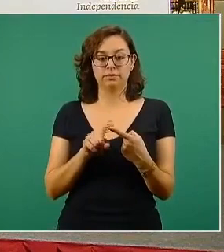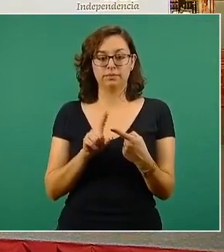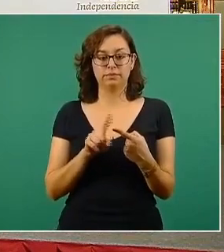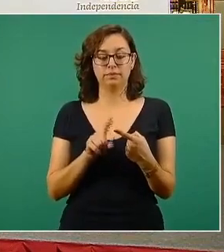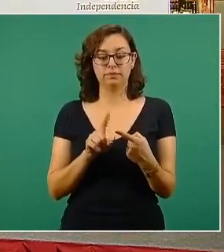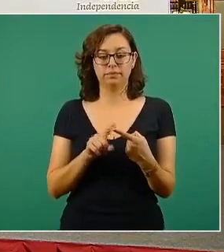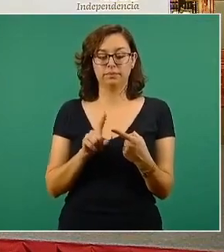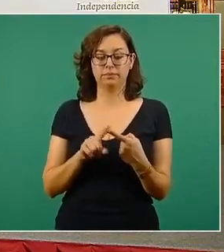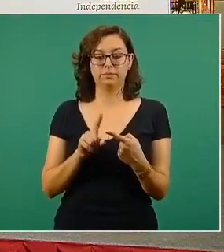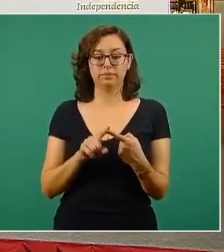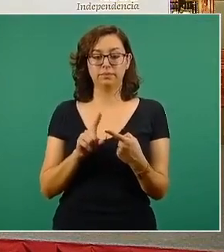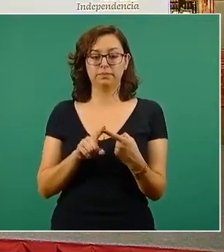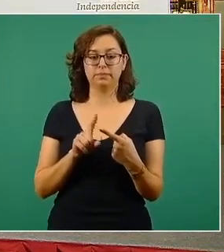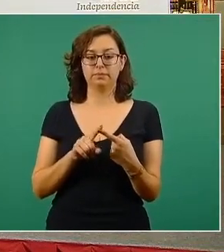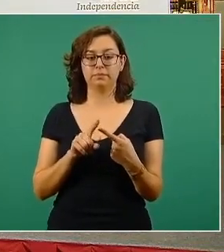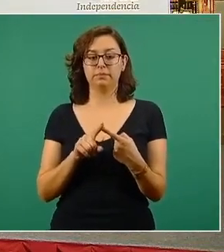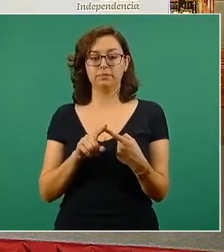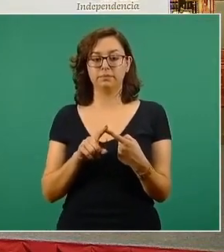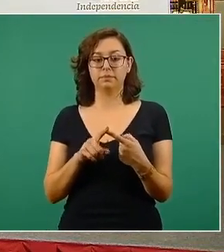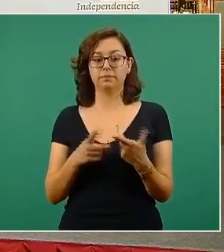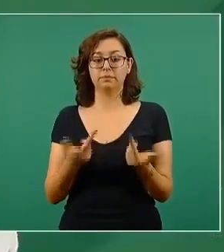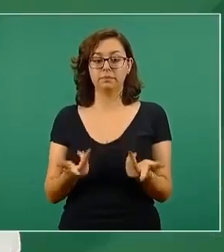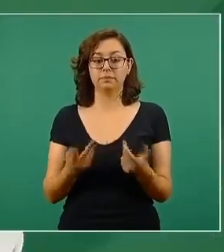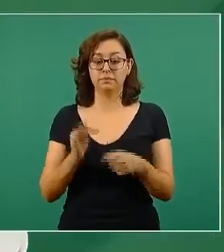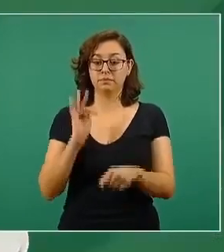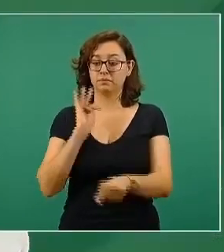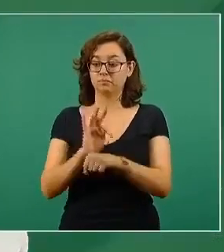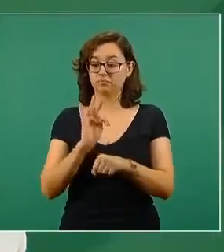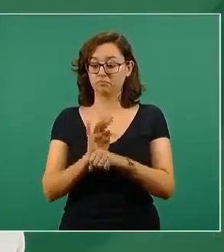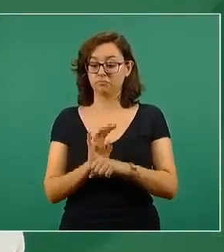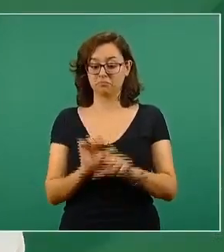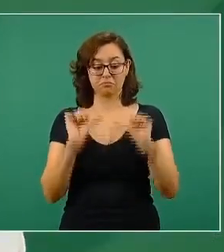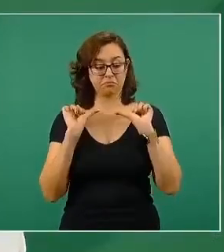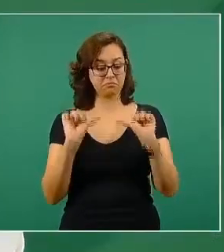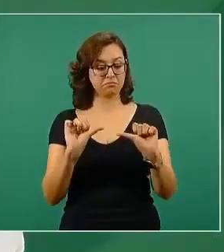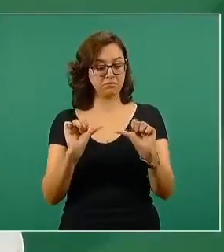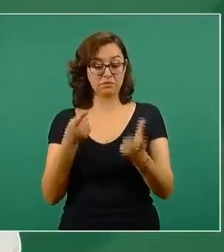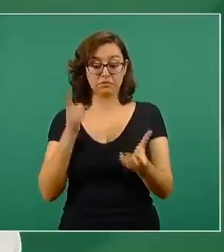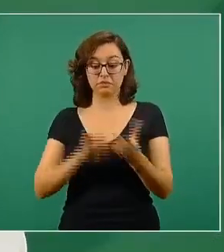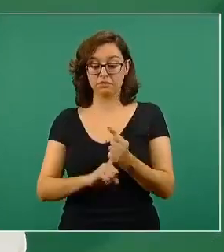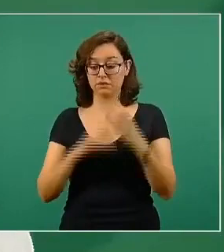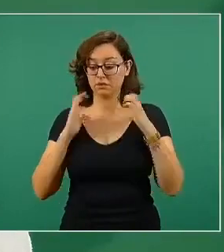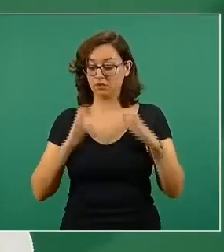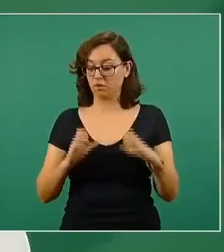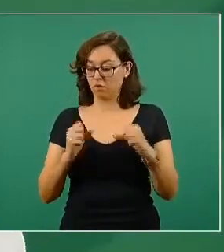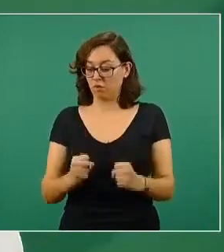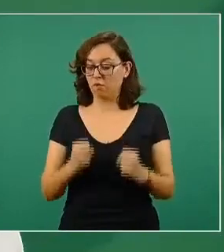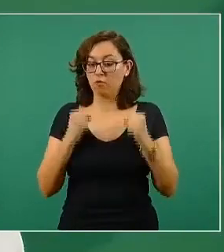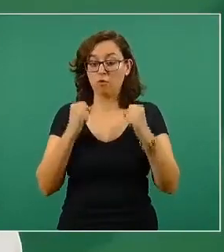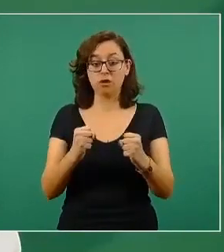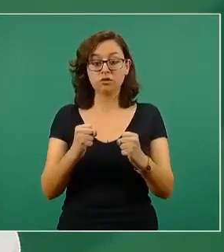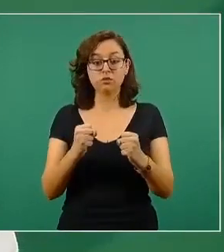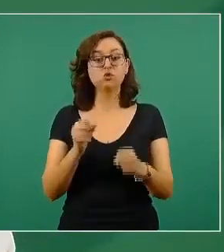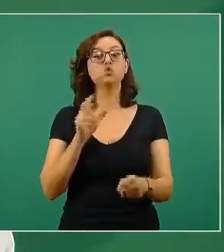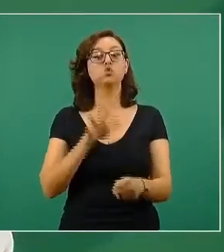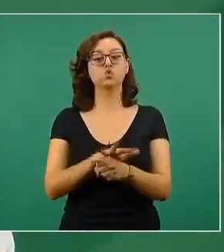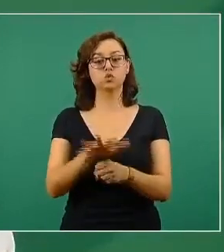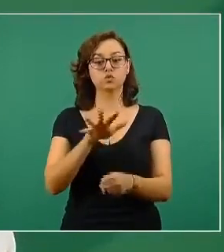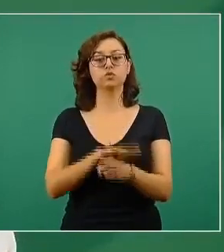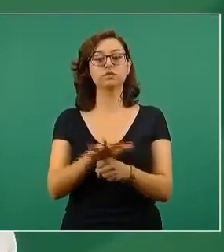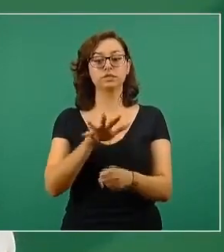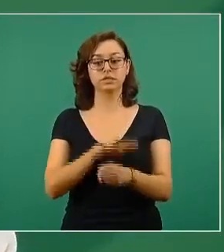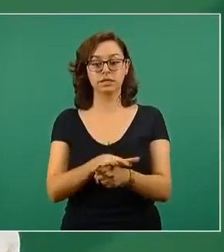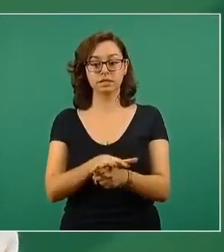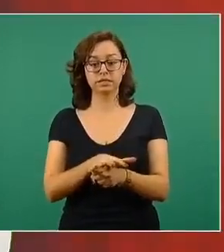sea suficientemente eficaz o efectiva, es decir, que el tener anticuerpos en sangre